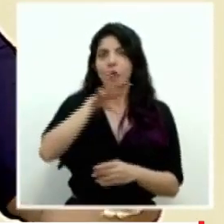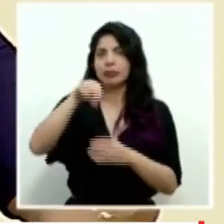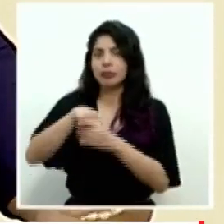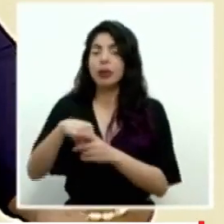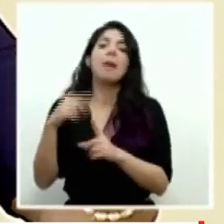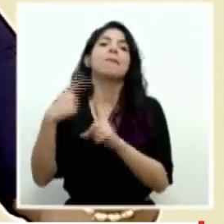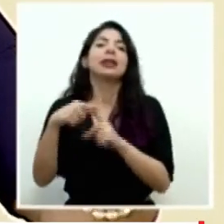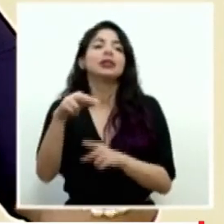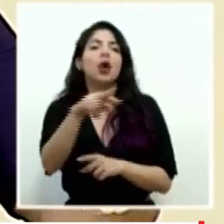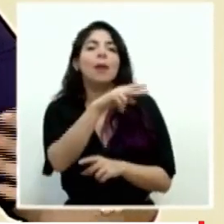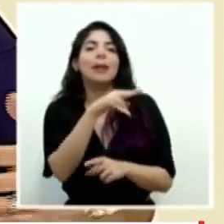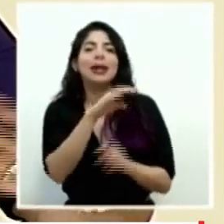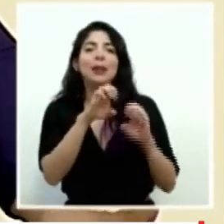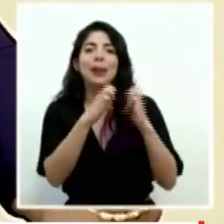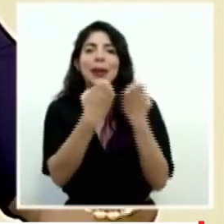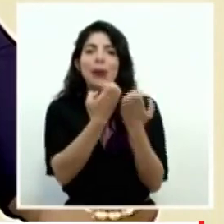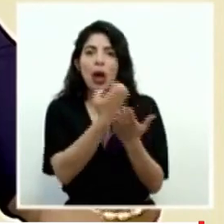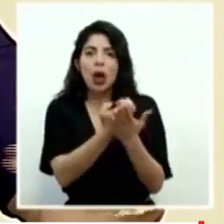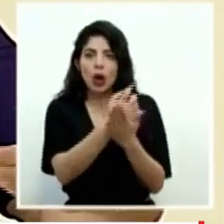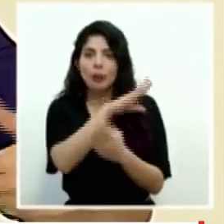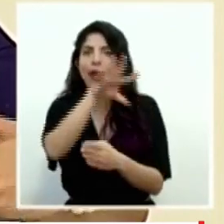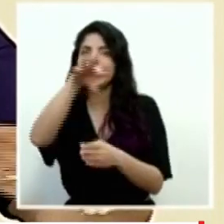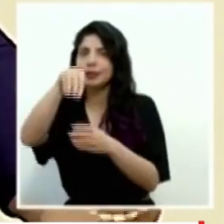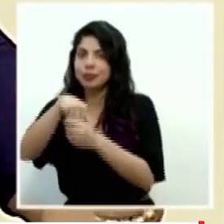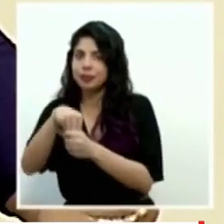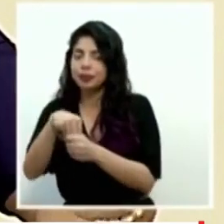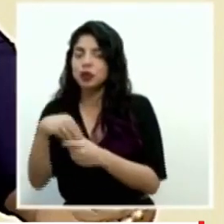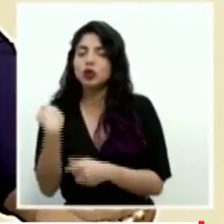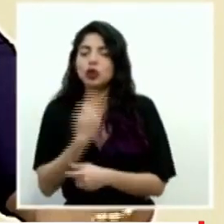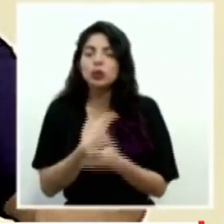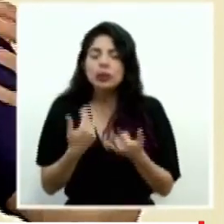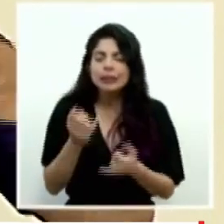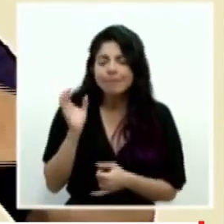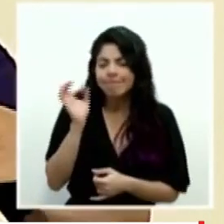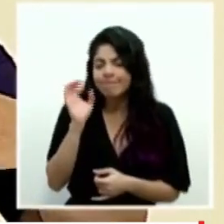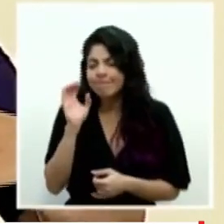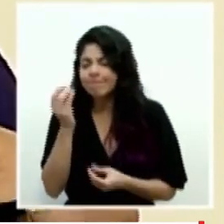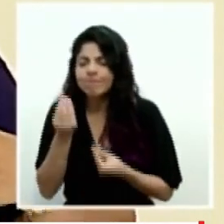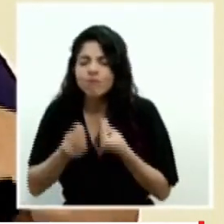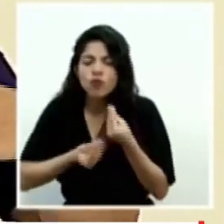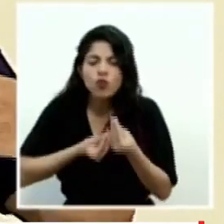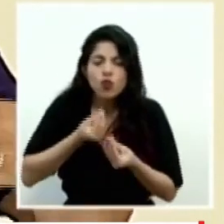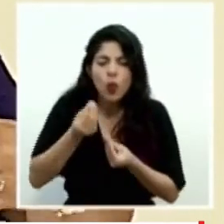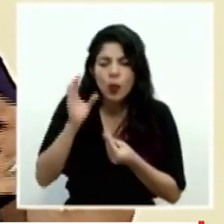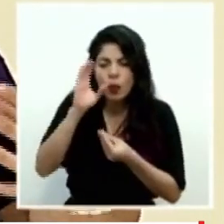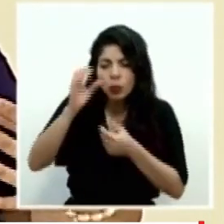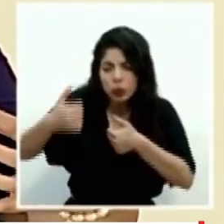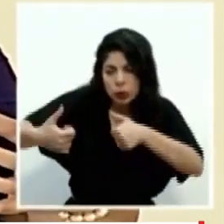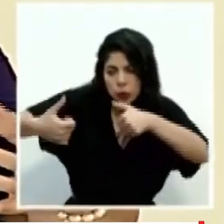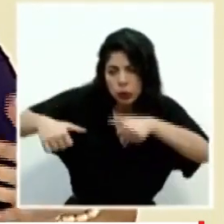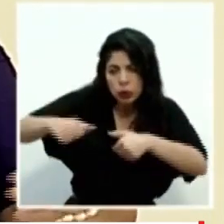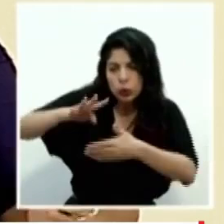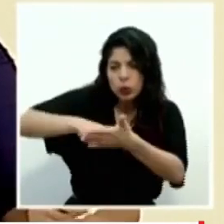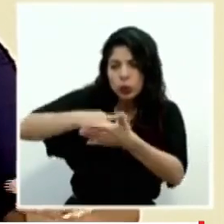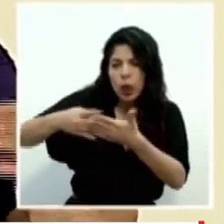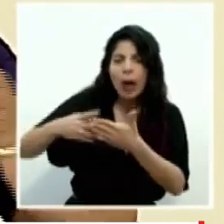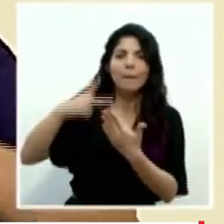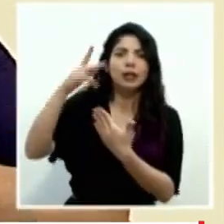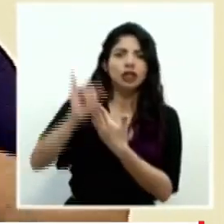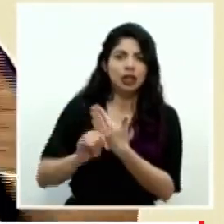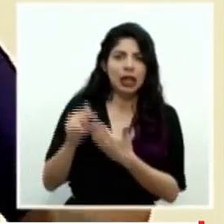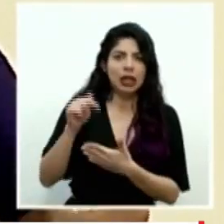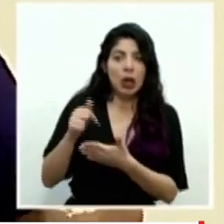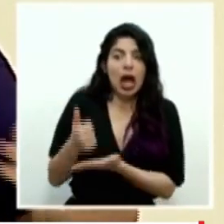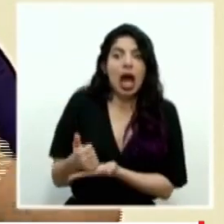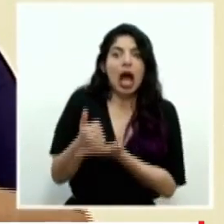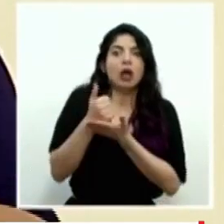de los colegas, de mis colegas del equipo económico, y de que estamos buscando la manera para poder consensuar una agenda de proyectos que también